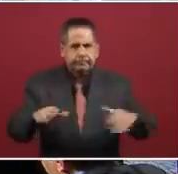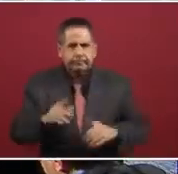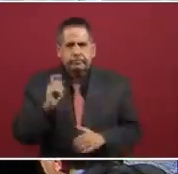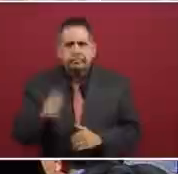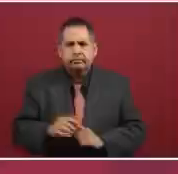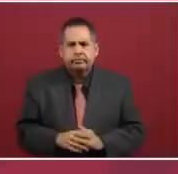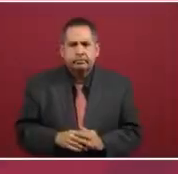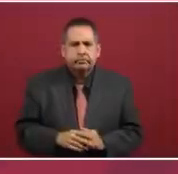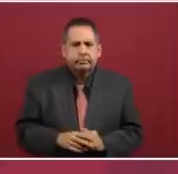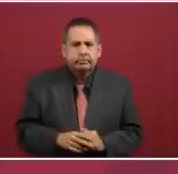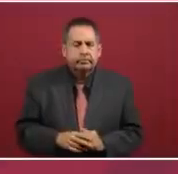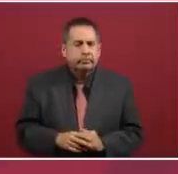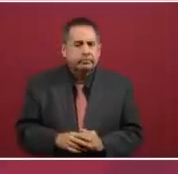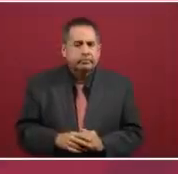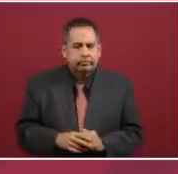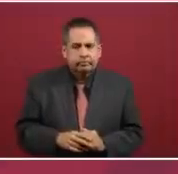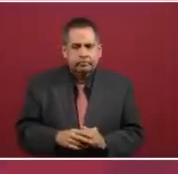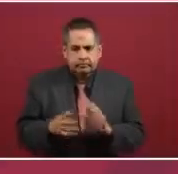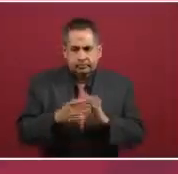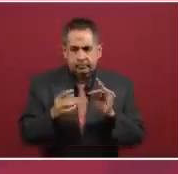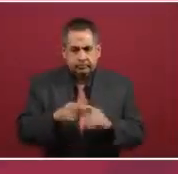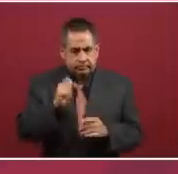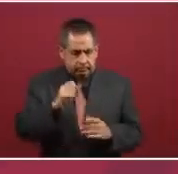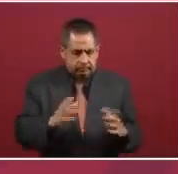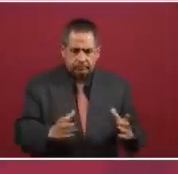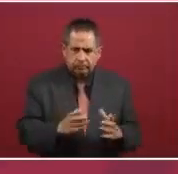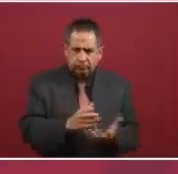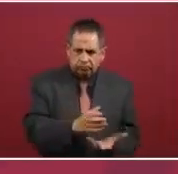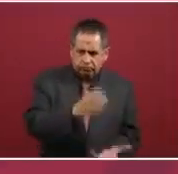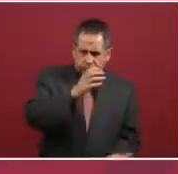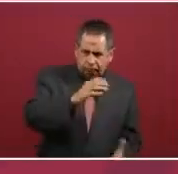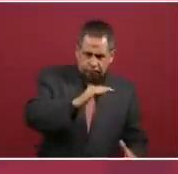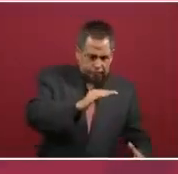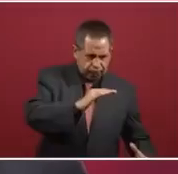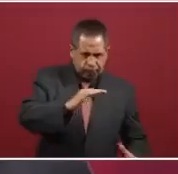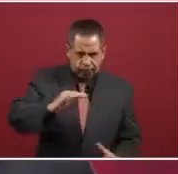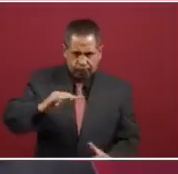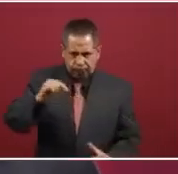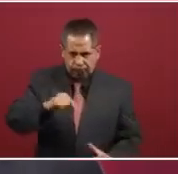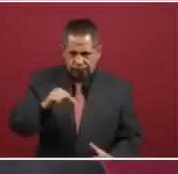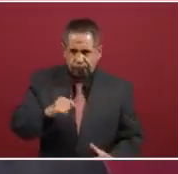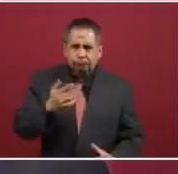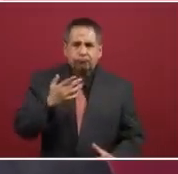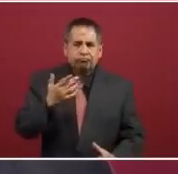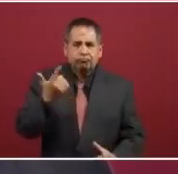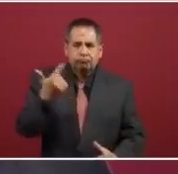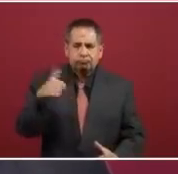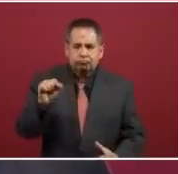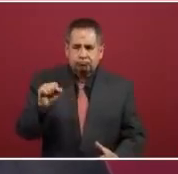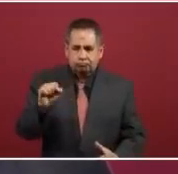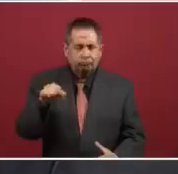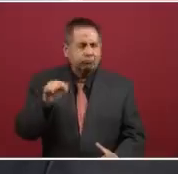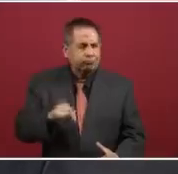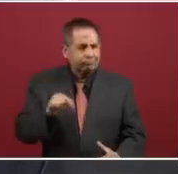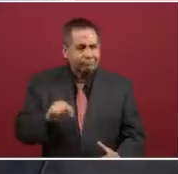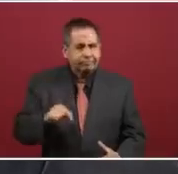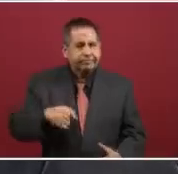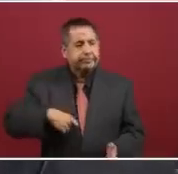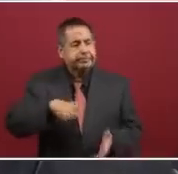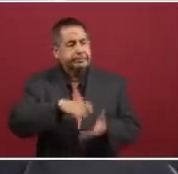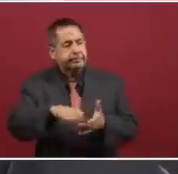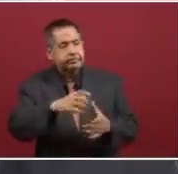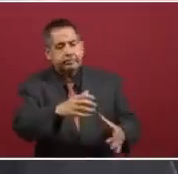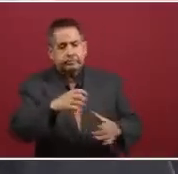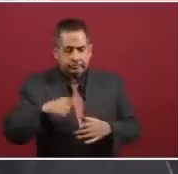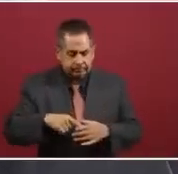y pues son los cilindros de gas que compra la gente